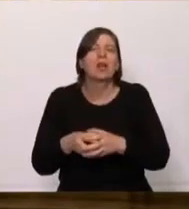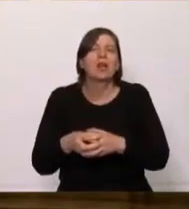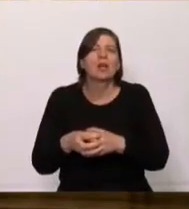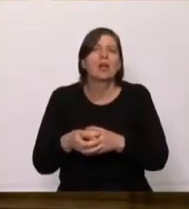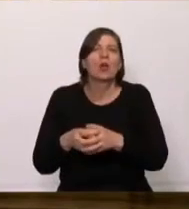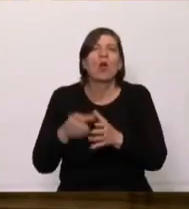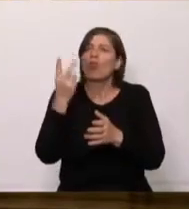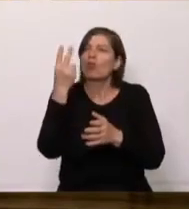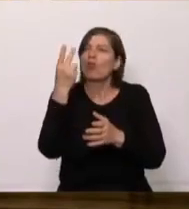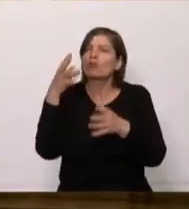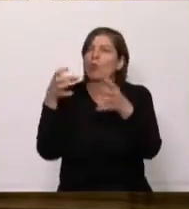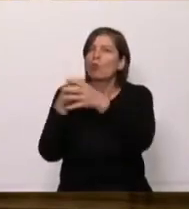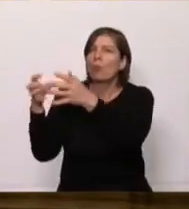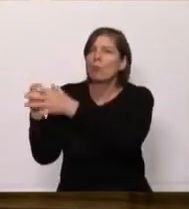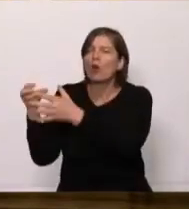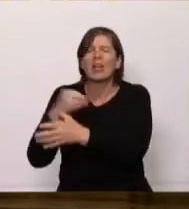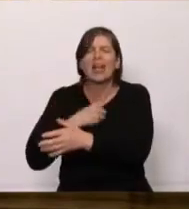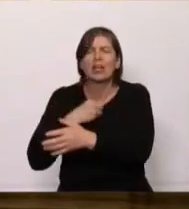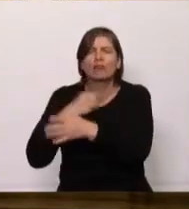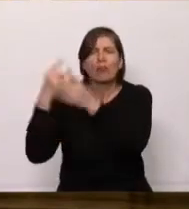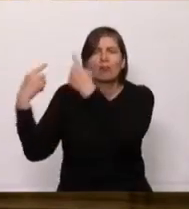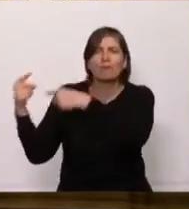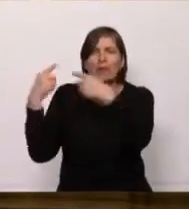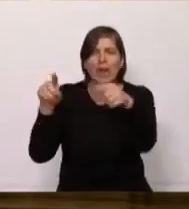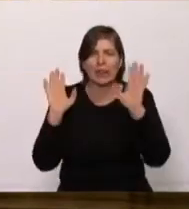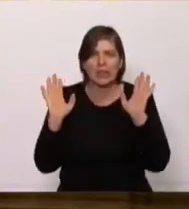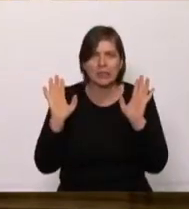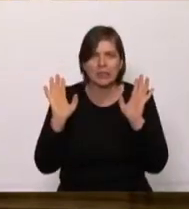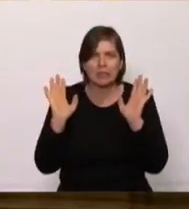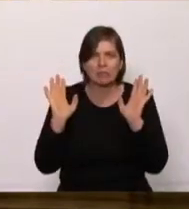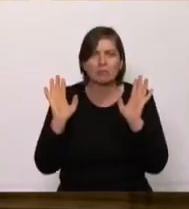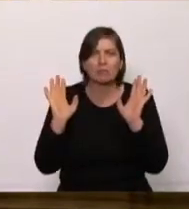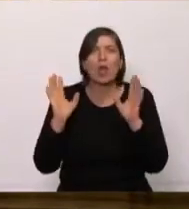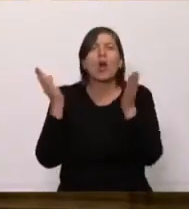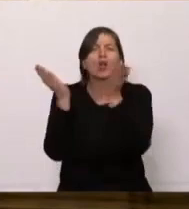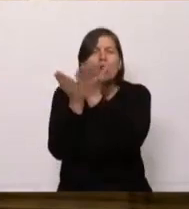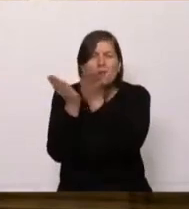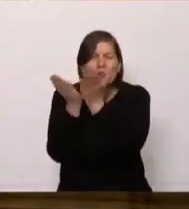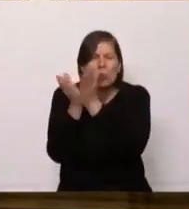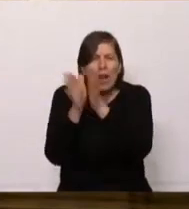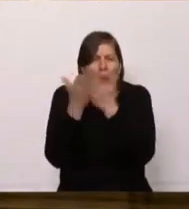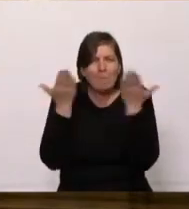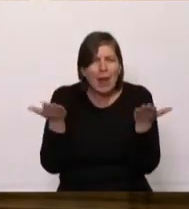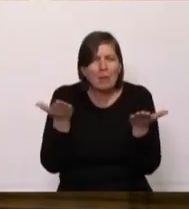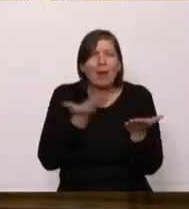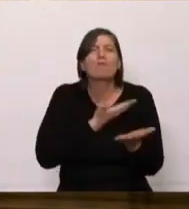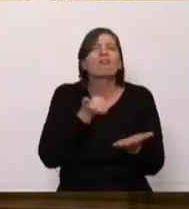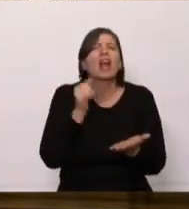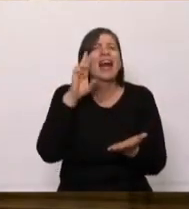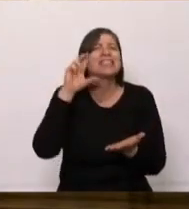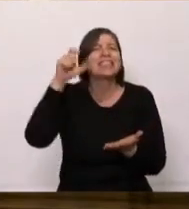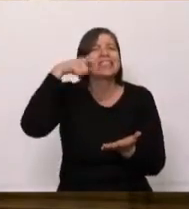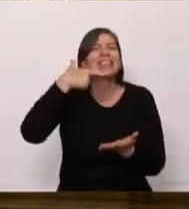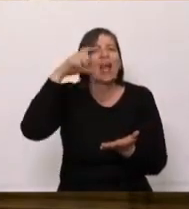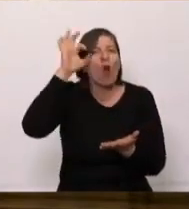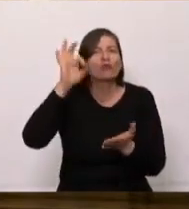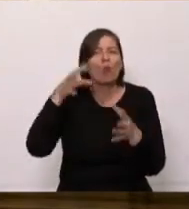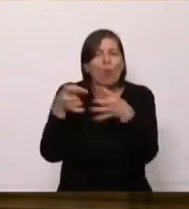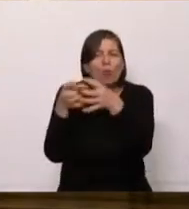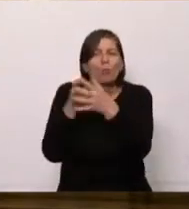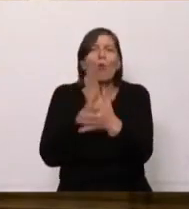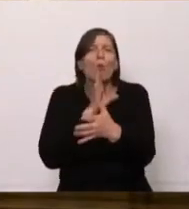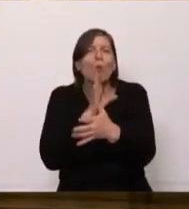y los herodianos son dos grupos religiosos muy distintos. Los fariseos son un grupo judío